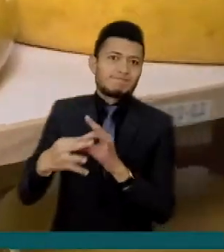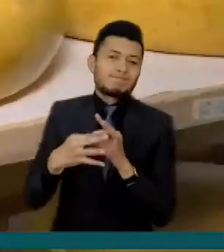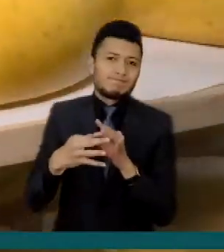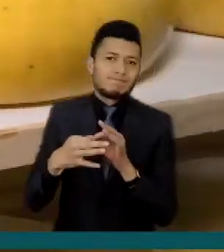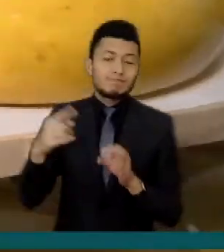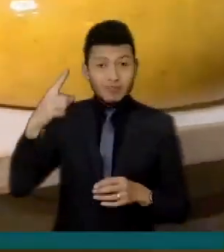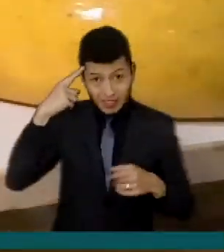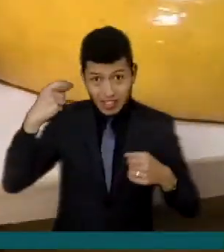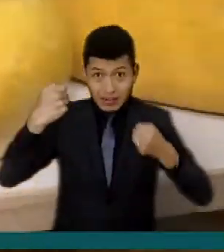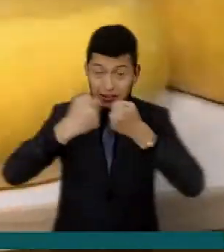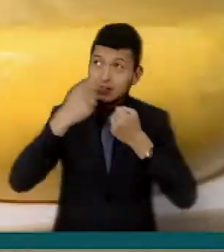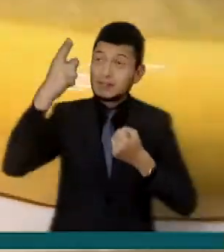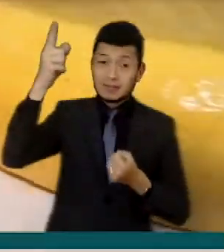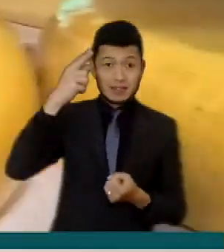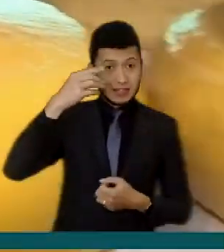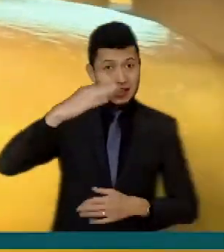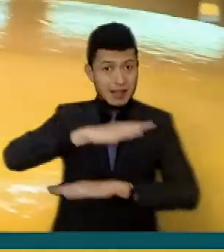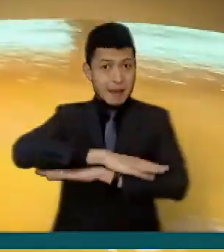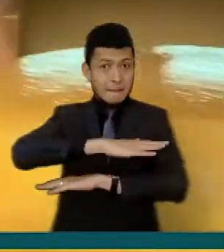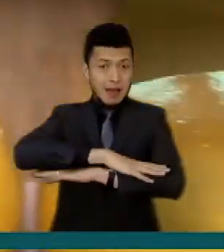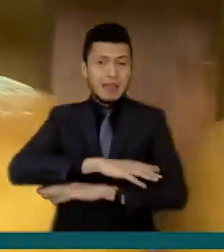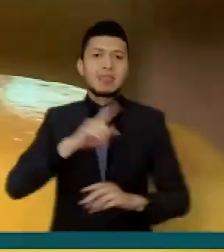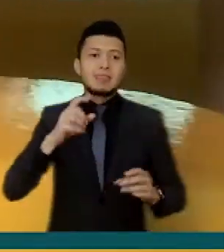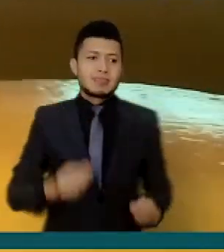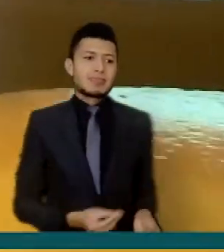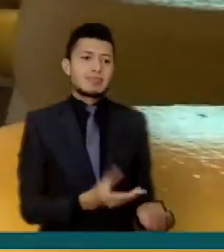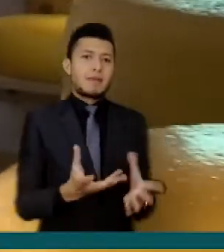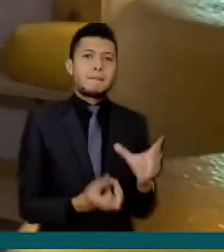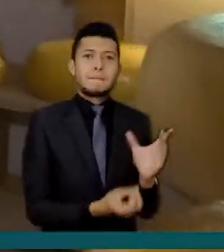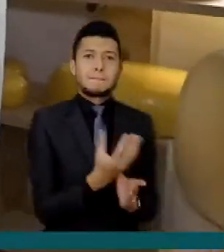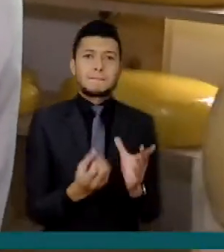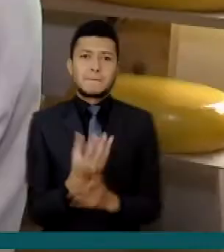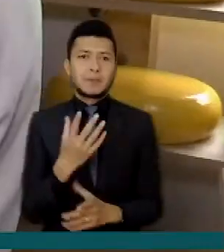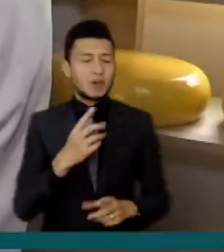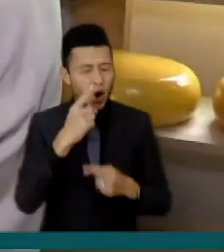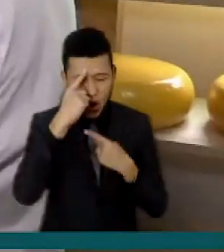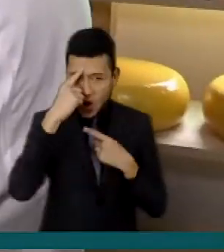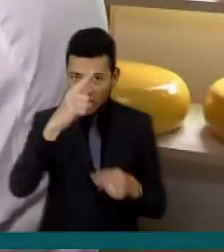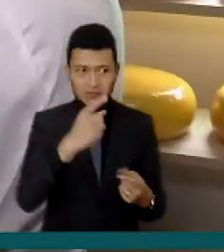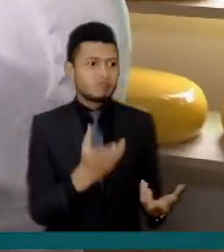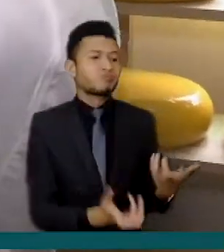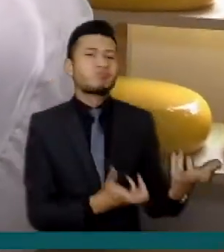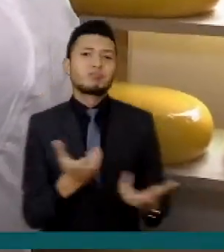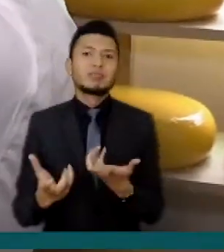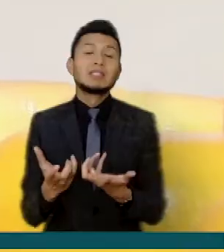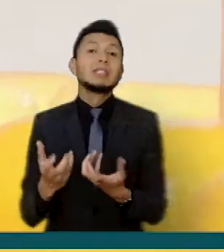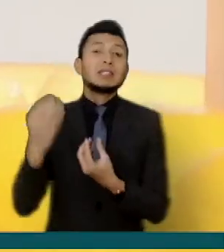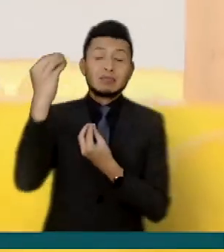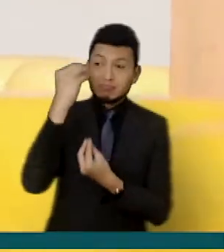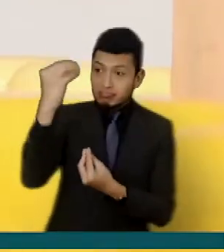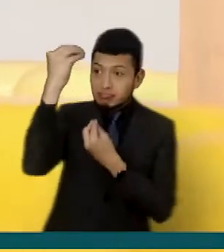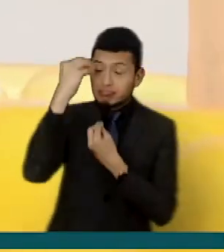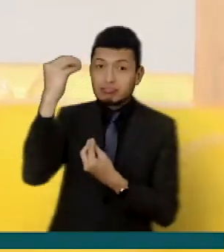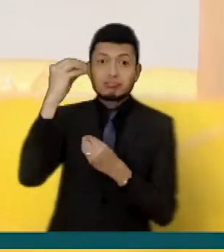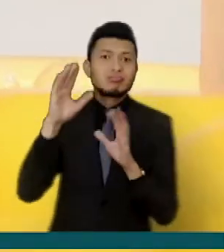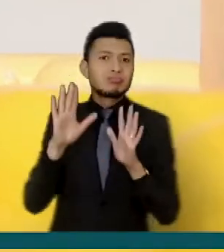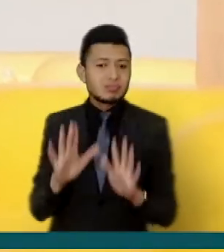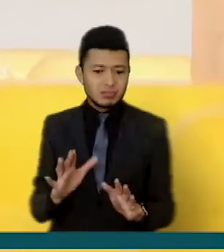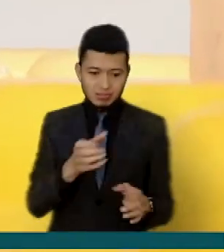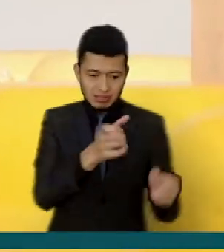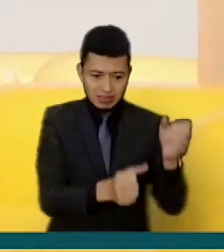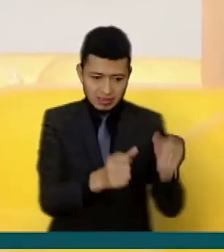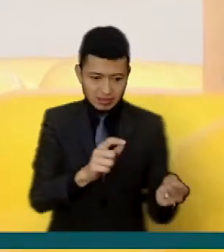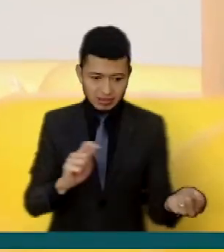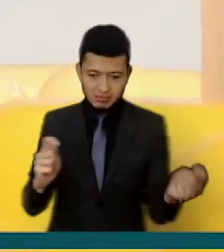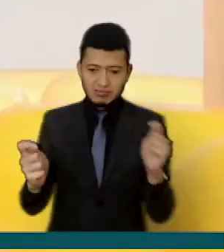La alianza con la embajada no solo da a los productores la receta original, además los capacita semanalmente para llevar a cabo la transformación de